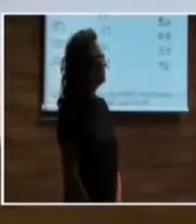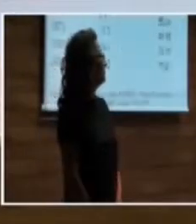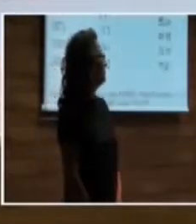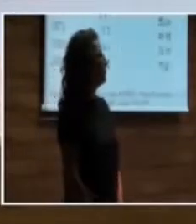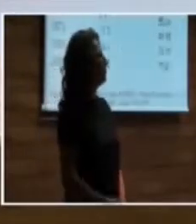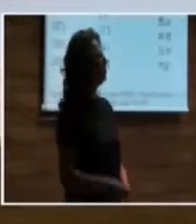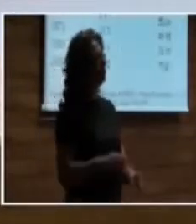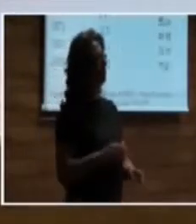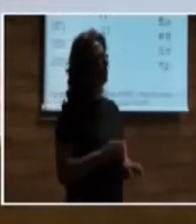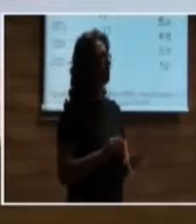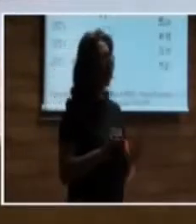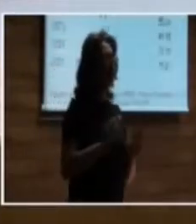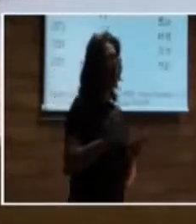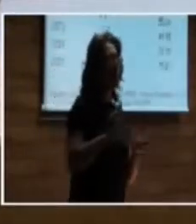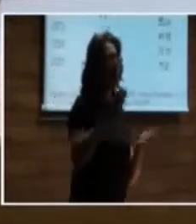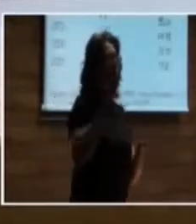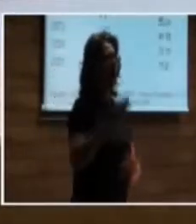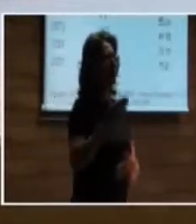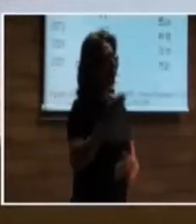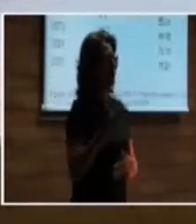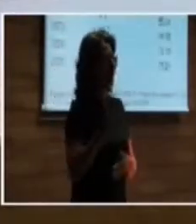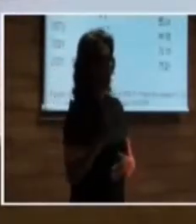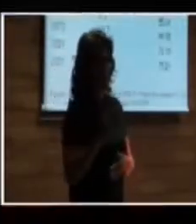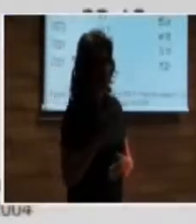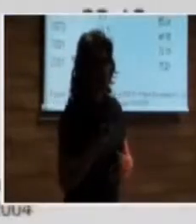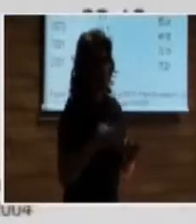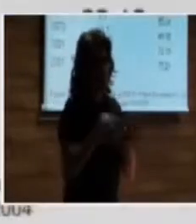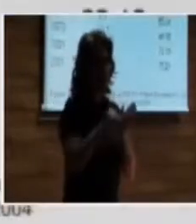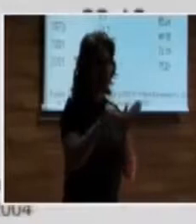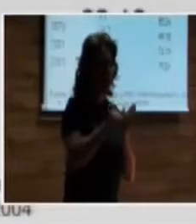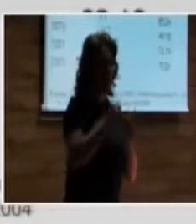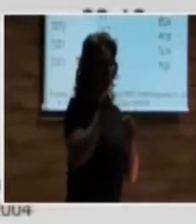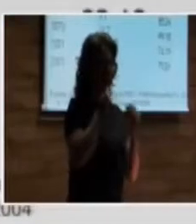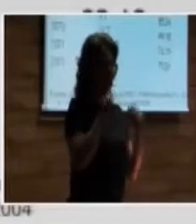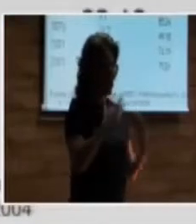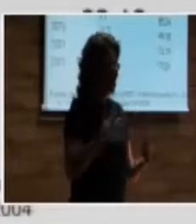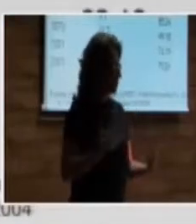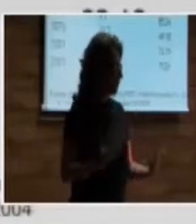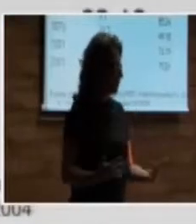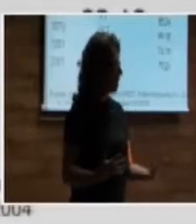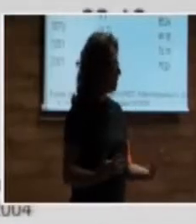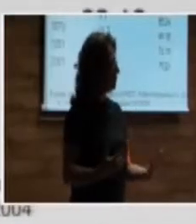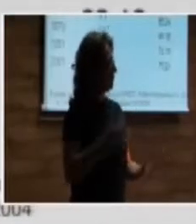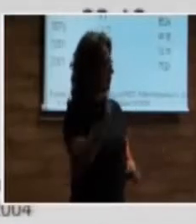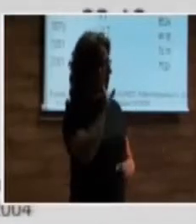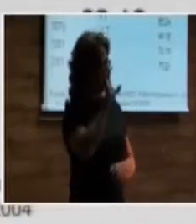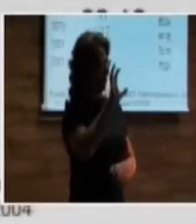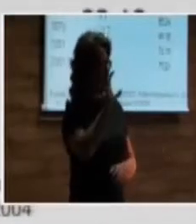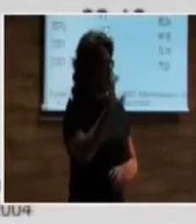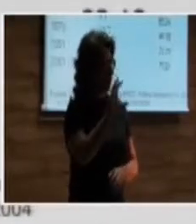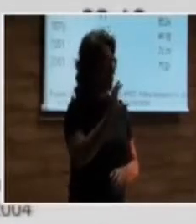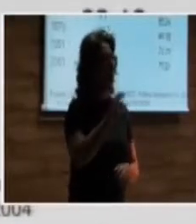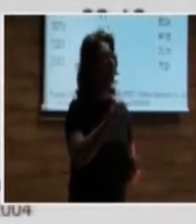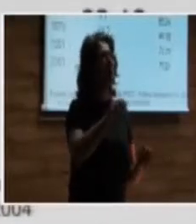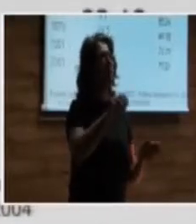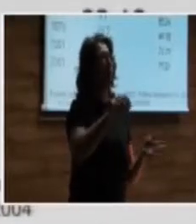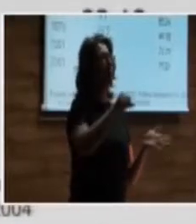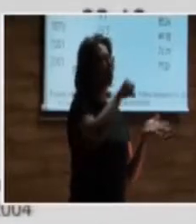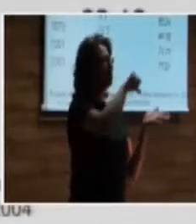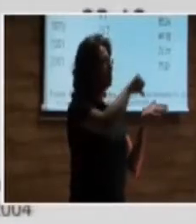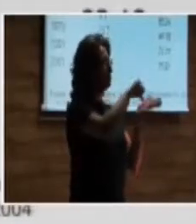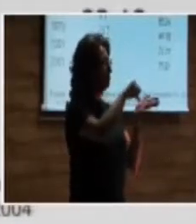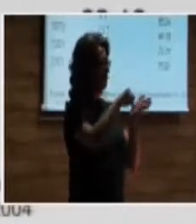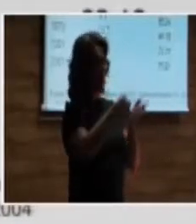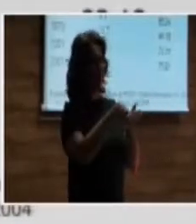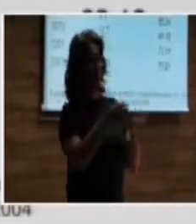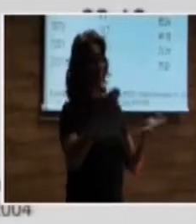Una cuestión para comentarles: en la ciudad de Buenos Aires, ustedes saben que la ciudad de Buenos Aires es un poco, la Argentina es un país bastante centralizado con respecto a Buenos